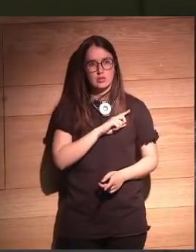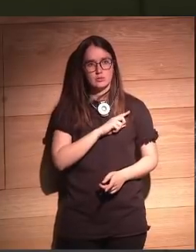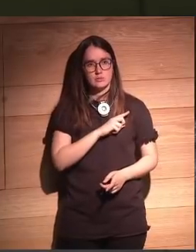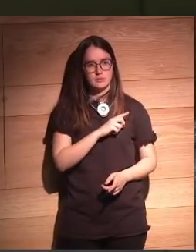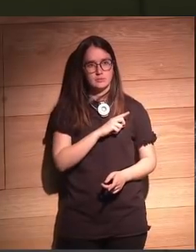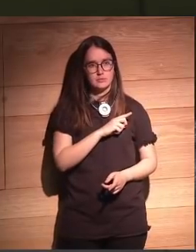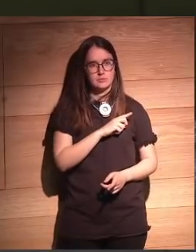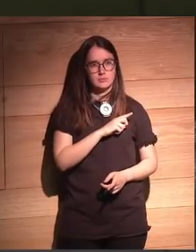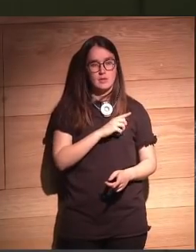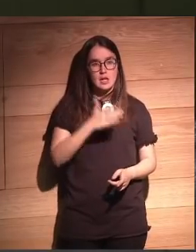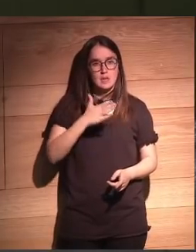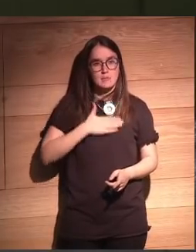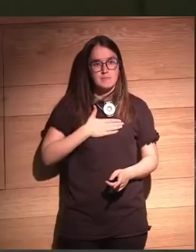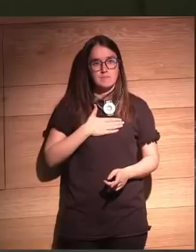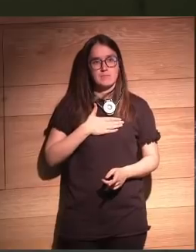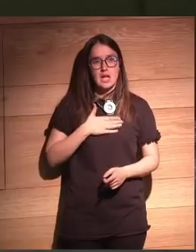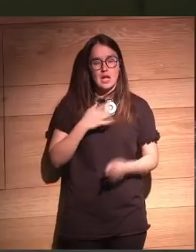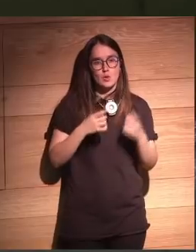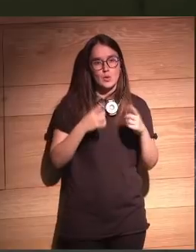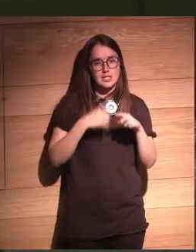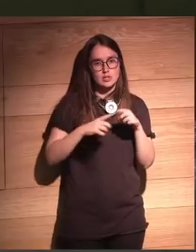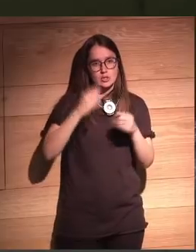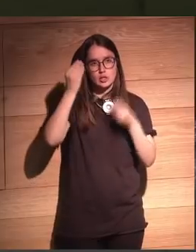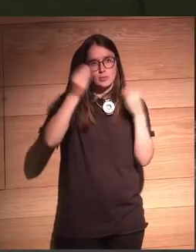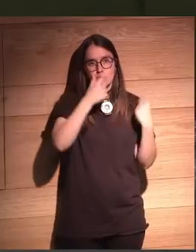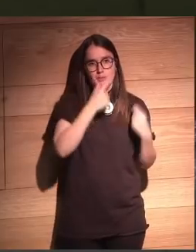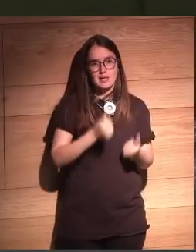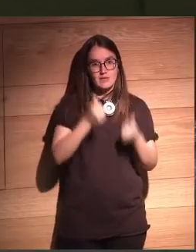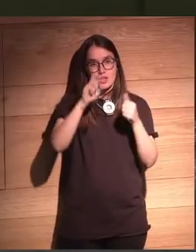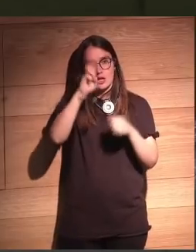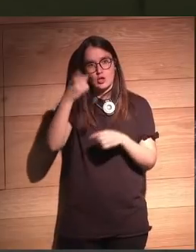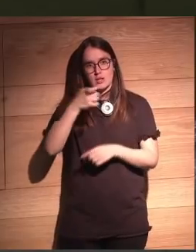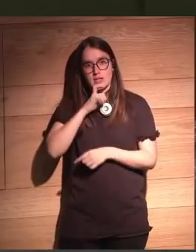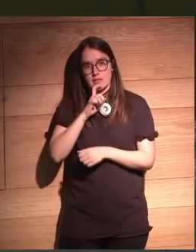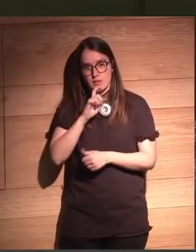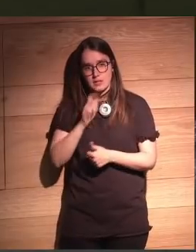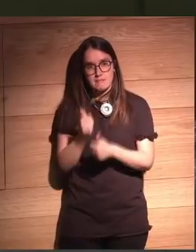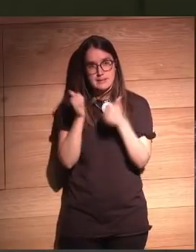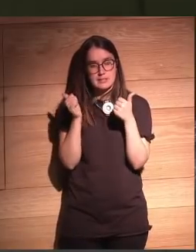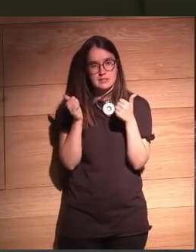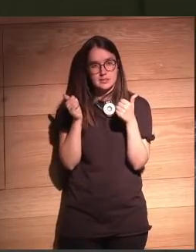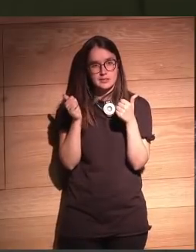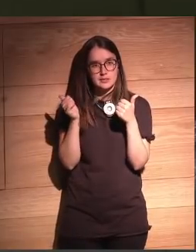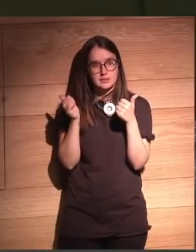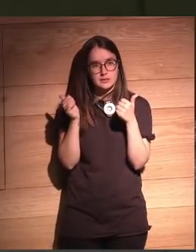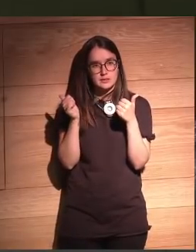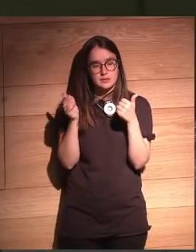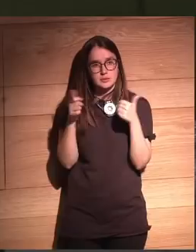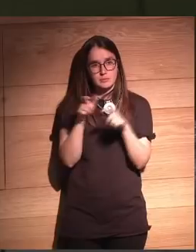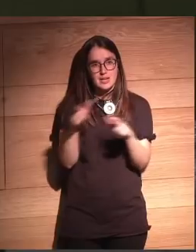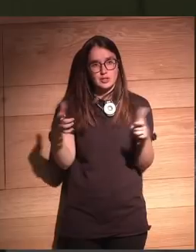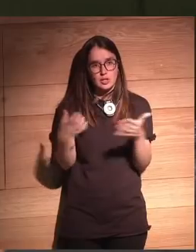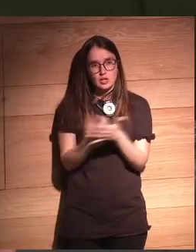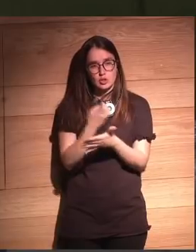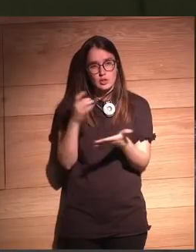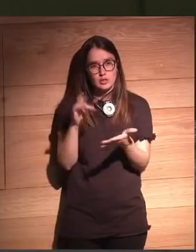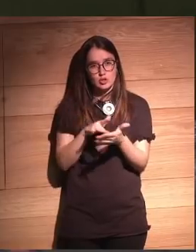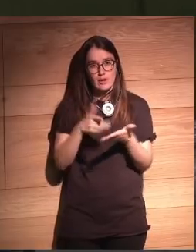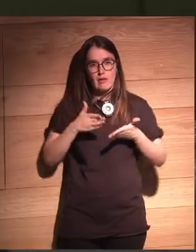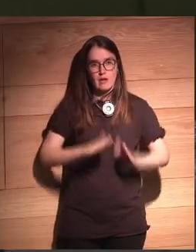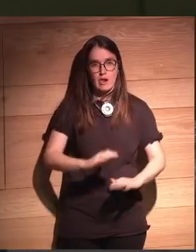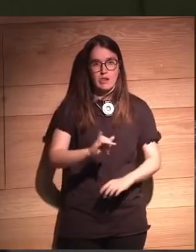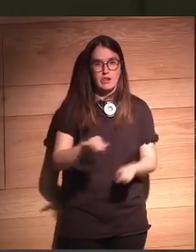Pues a mí hay cosas que me parecen más fáciles y cosas más difíciles. Todo el mundo tiene